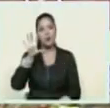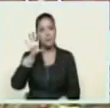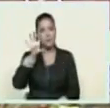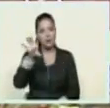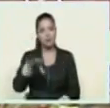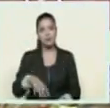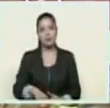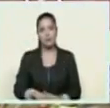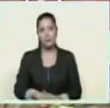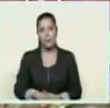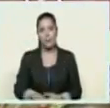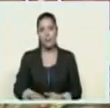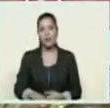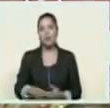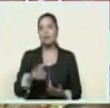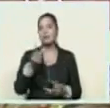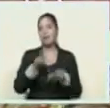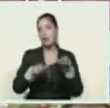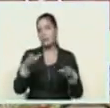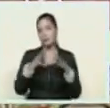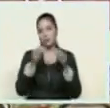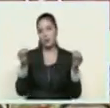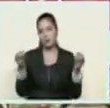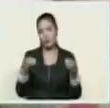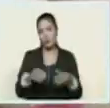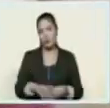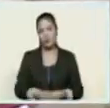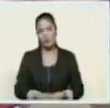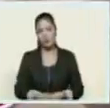patria pero otros compatriotas